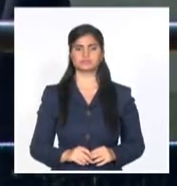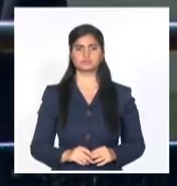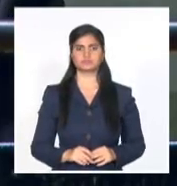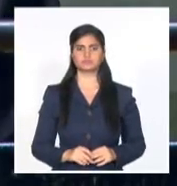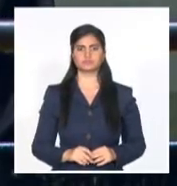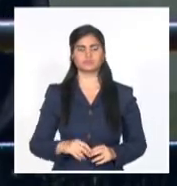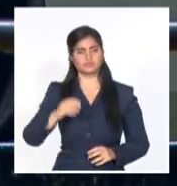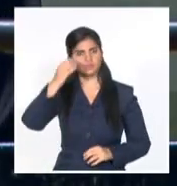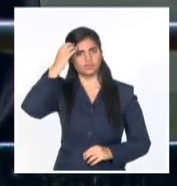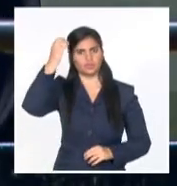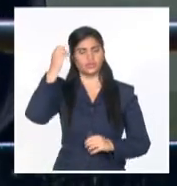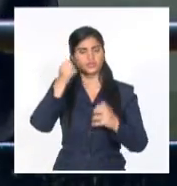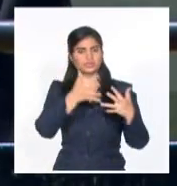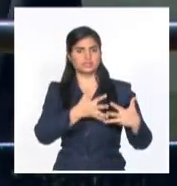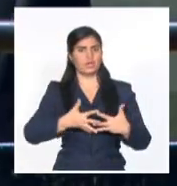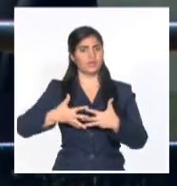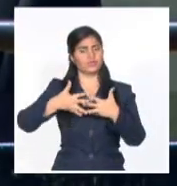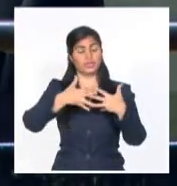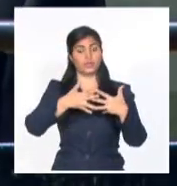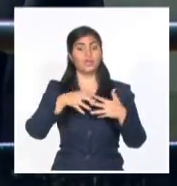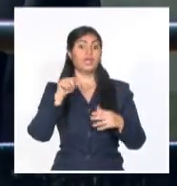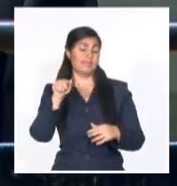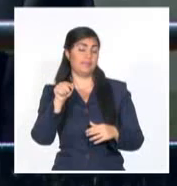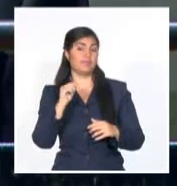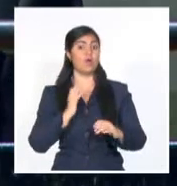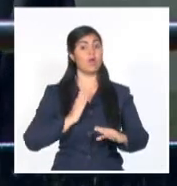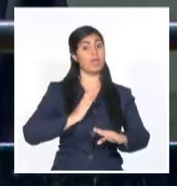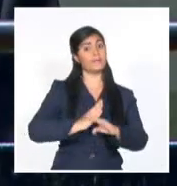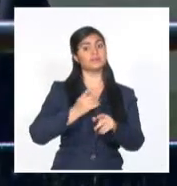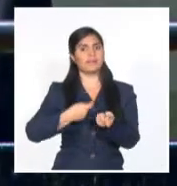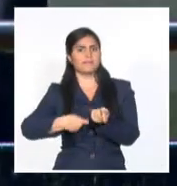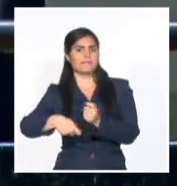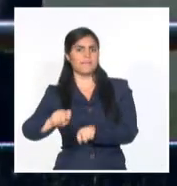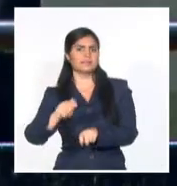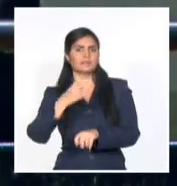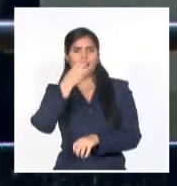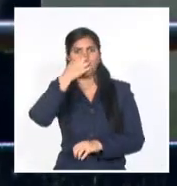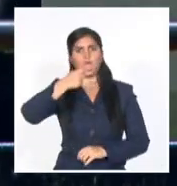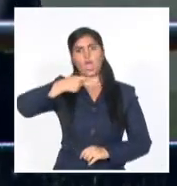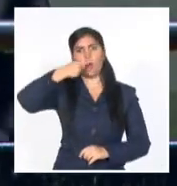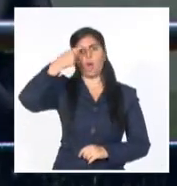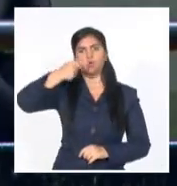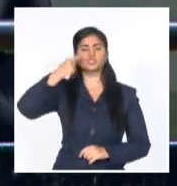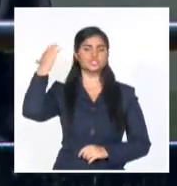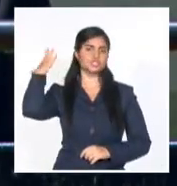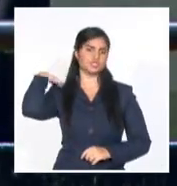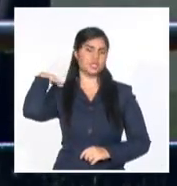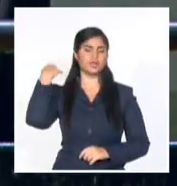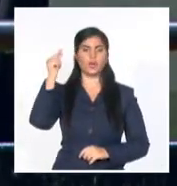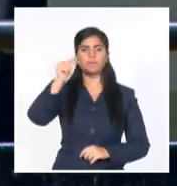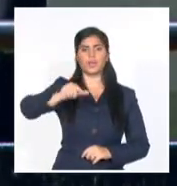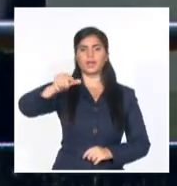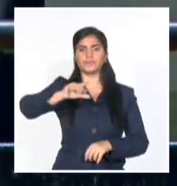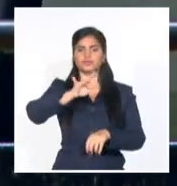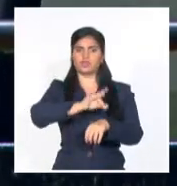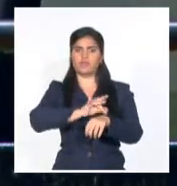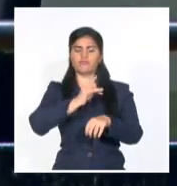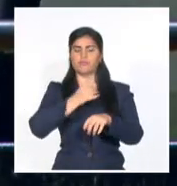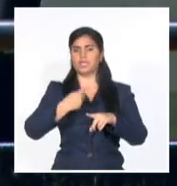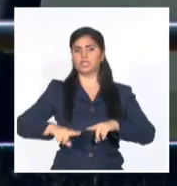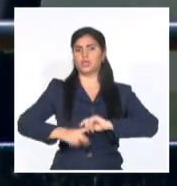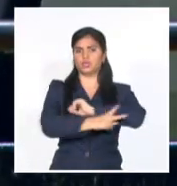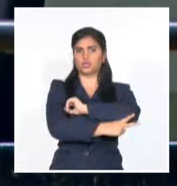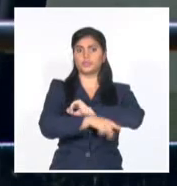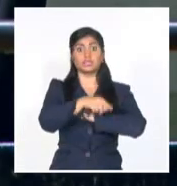Unidos para impedir la venta a nuestro país de oxígeno medicinal por compañías extranjeras de